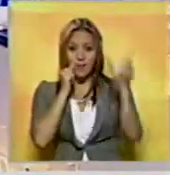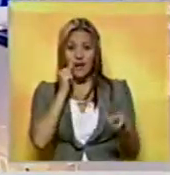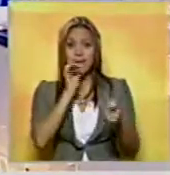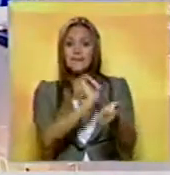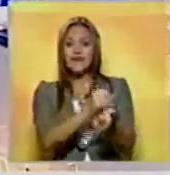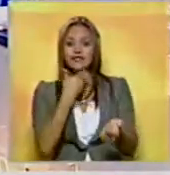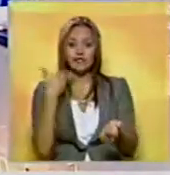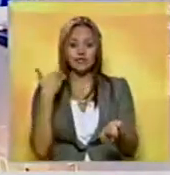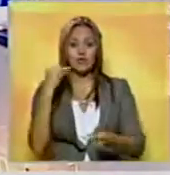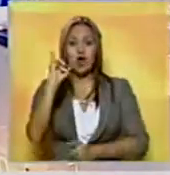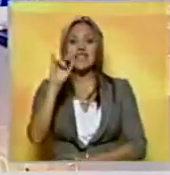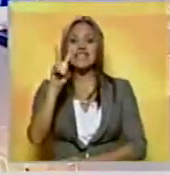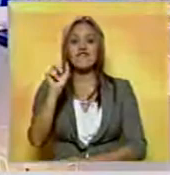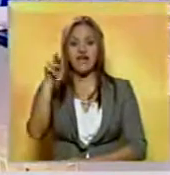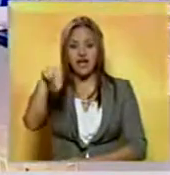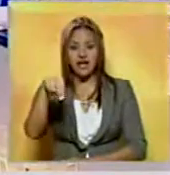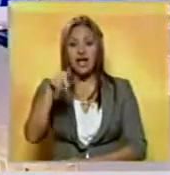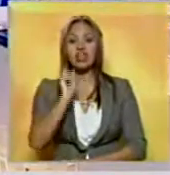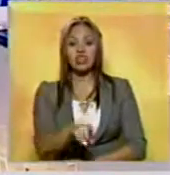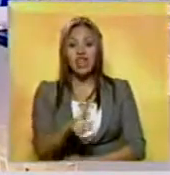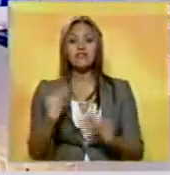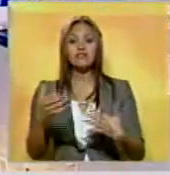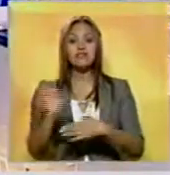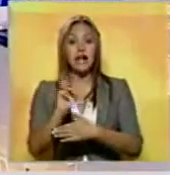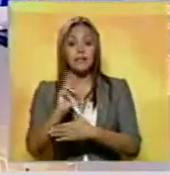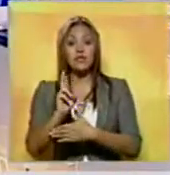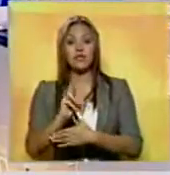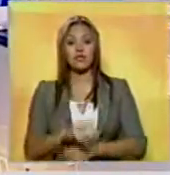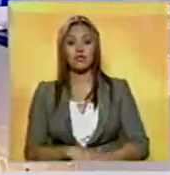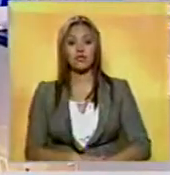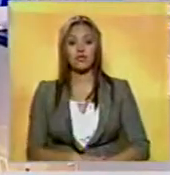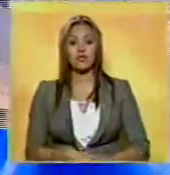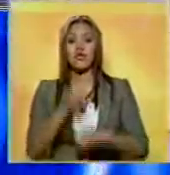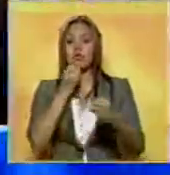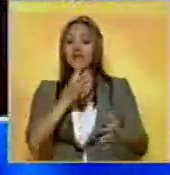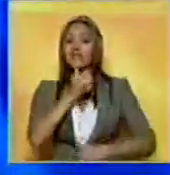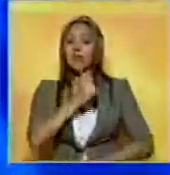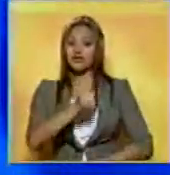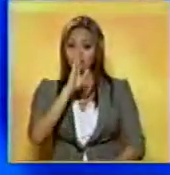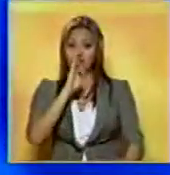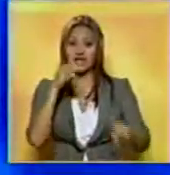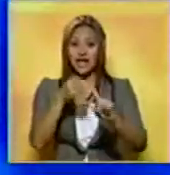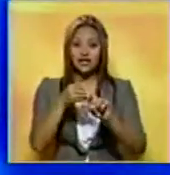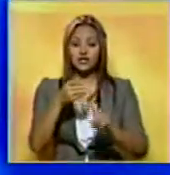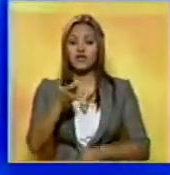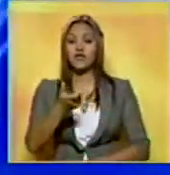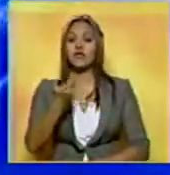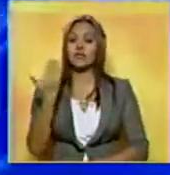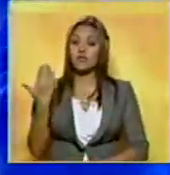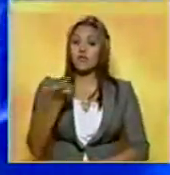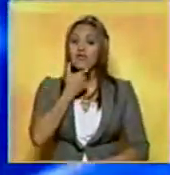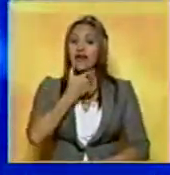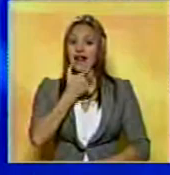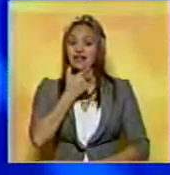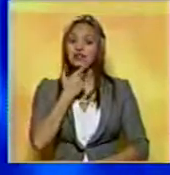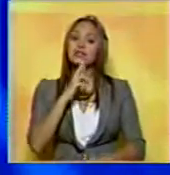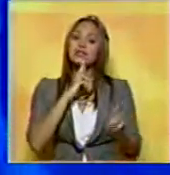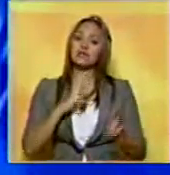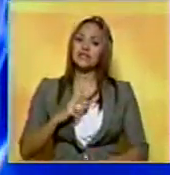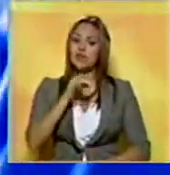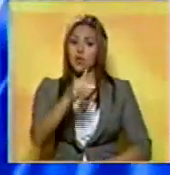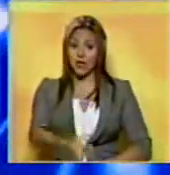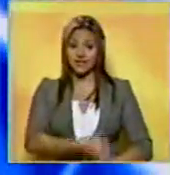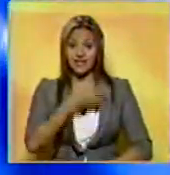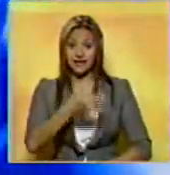Simonovic recientemente y así se le dé celeridad a su caso. Fernando Girón se encuentra en vivo y en directo en la sede de la Fiscalía y nos reporta.